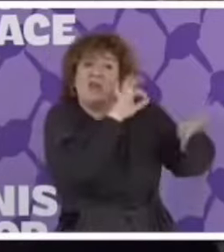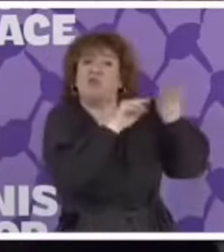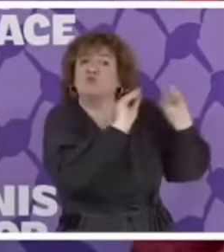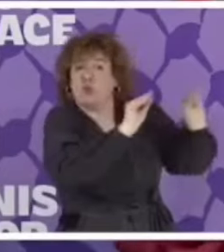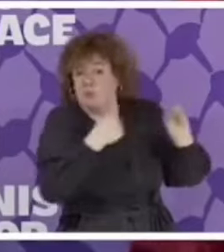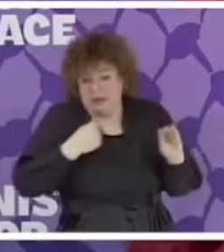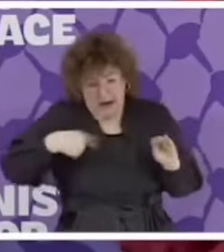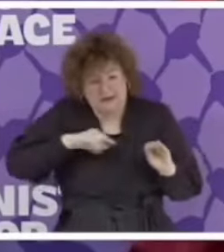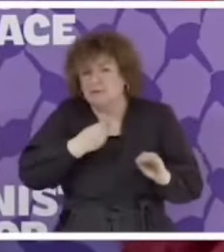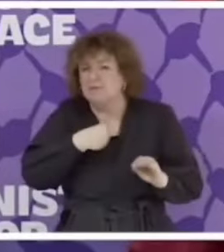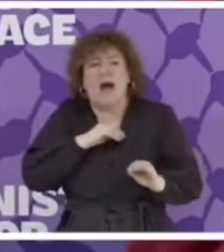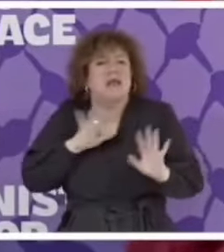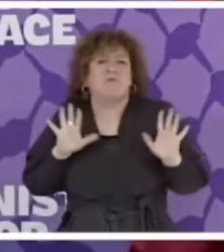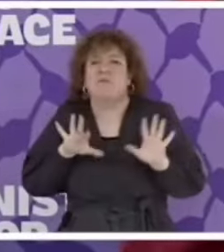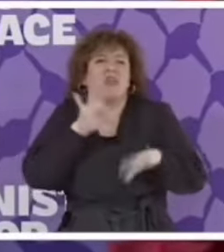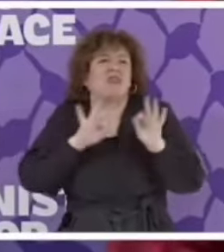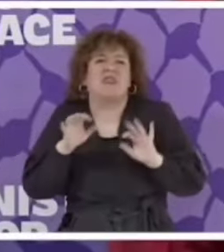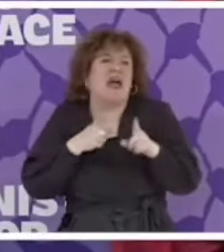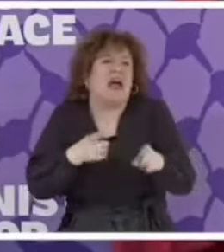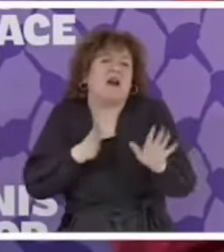pueblo.